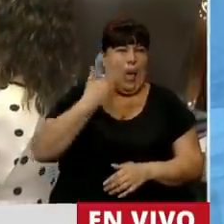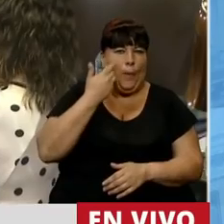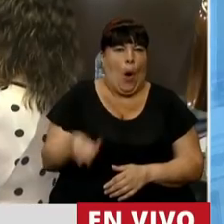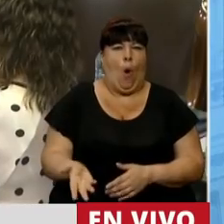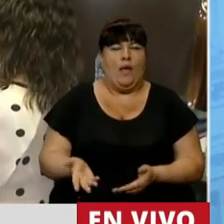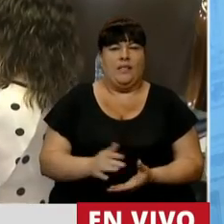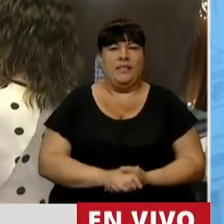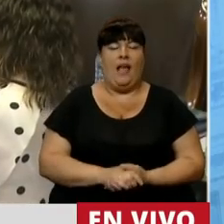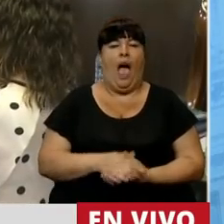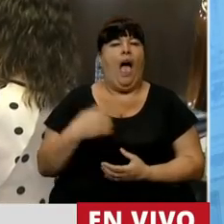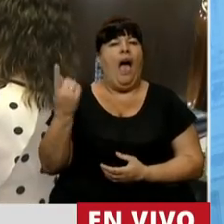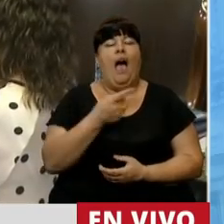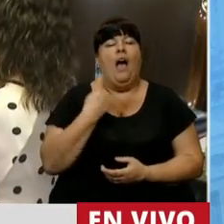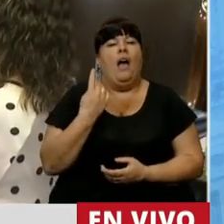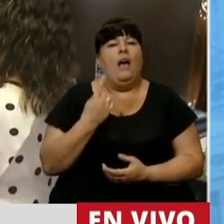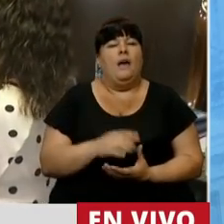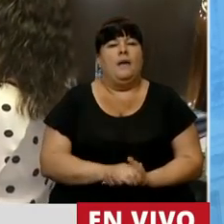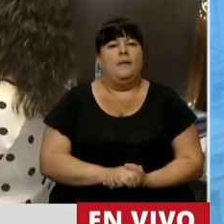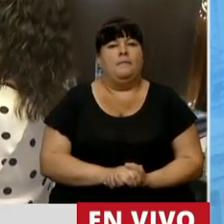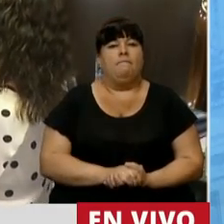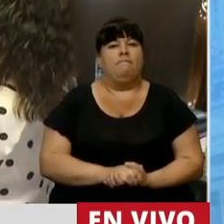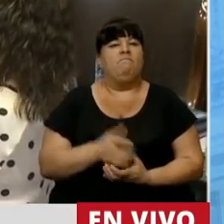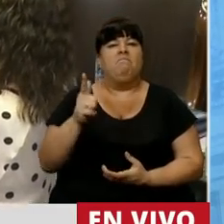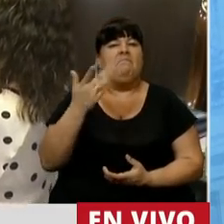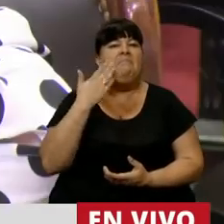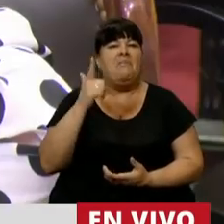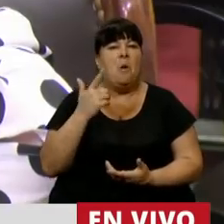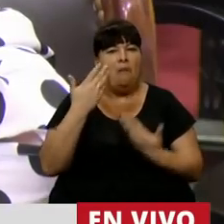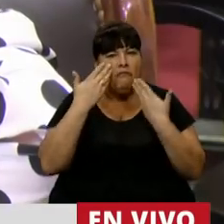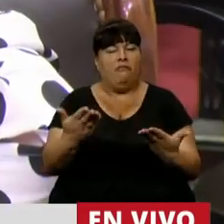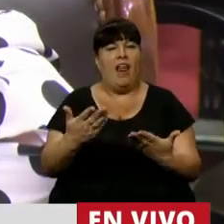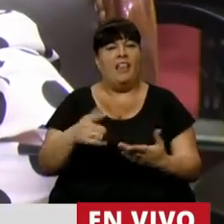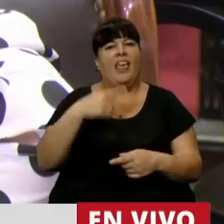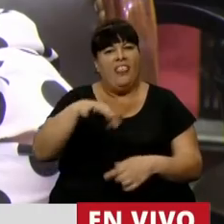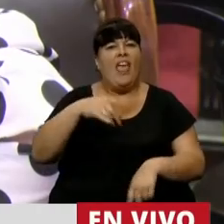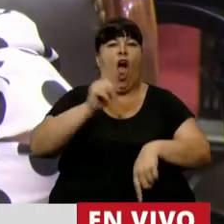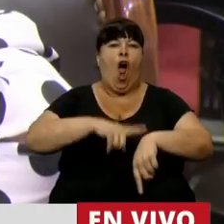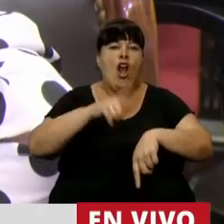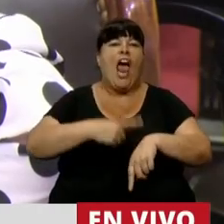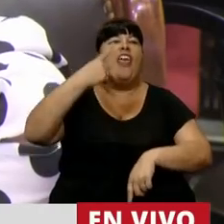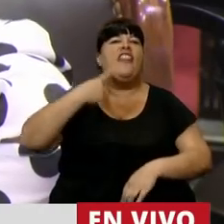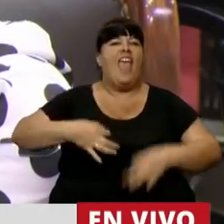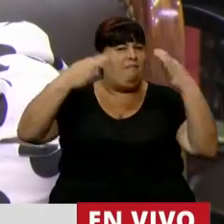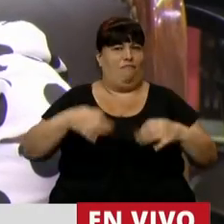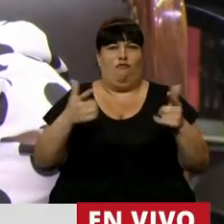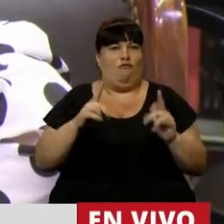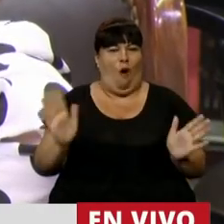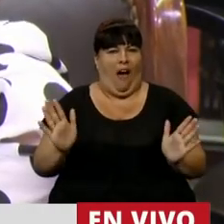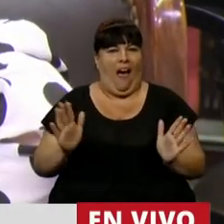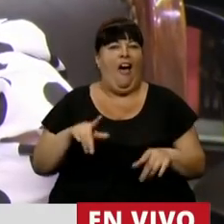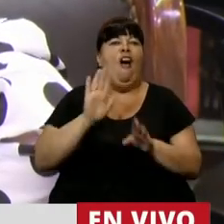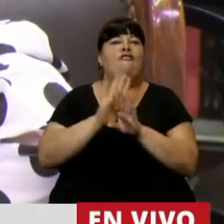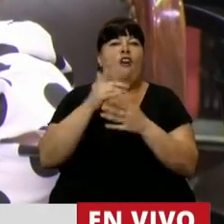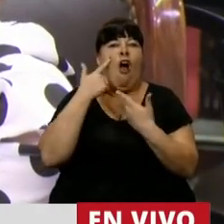vergüenza, porque no tuvieron la cara para hacerlo en un horario y en un día, de cara